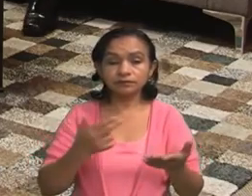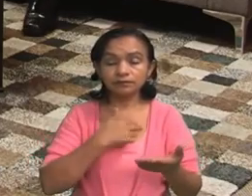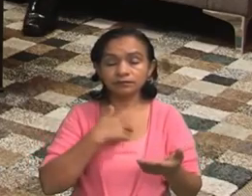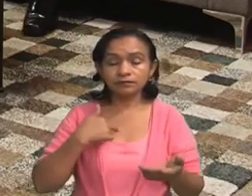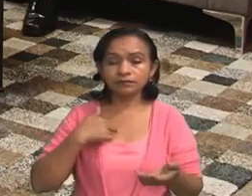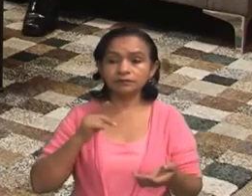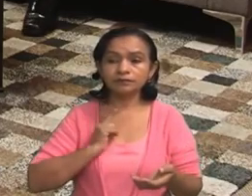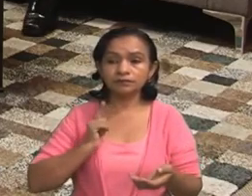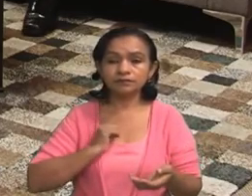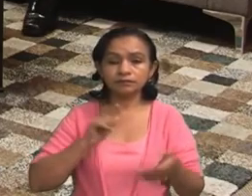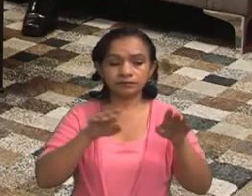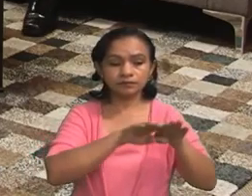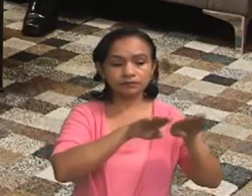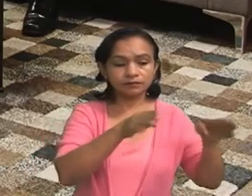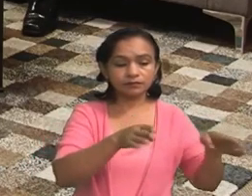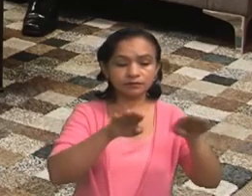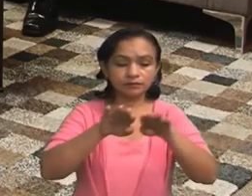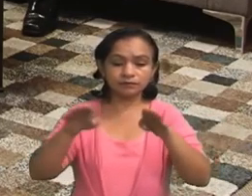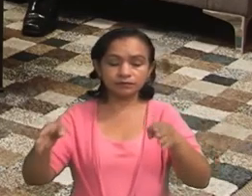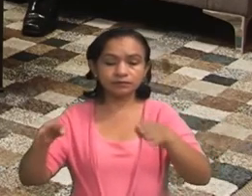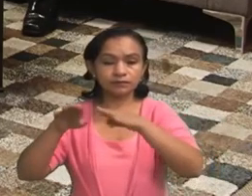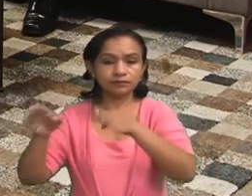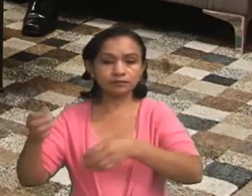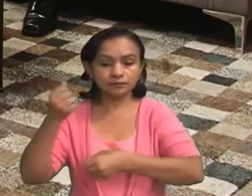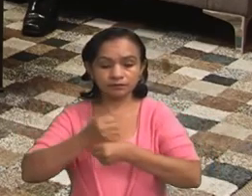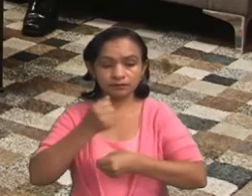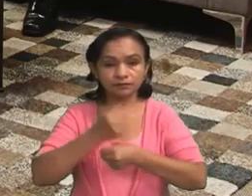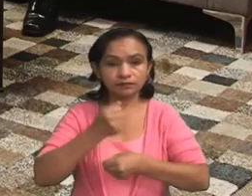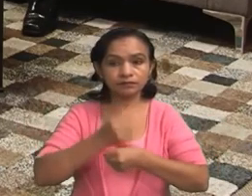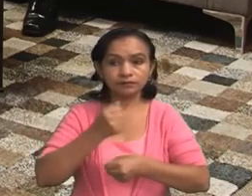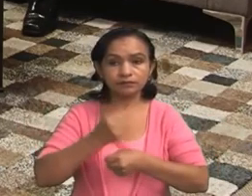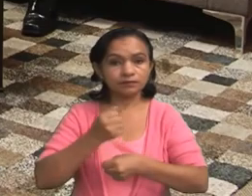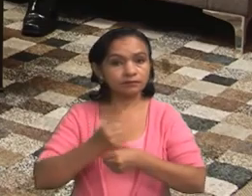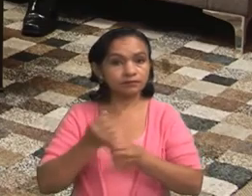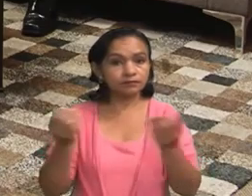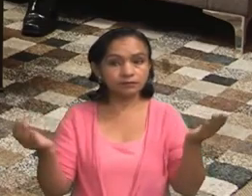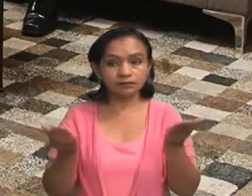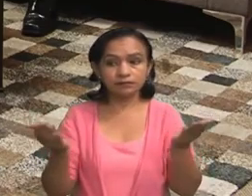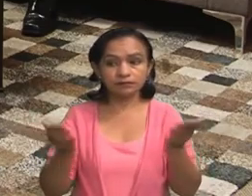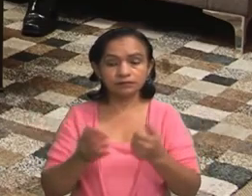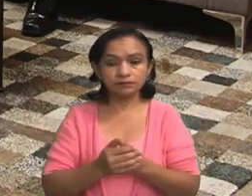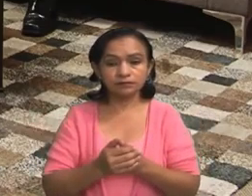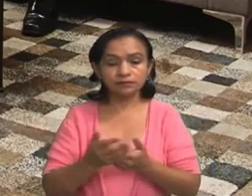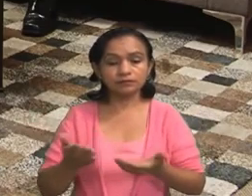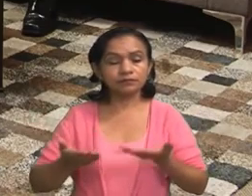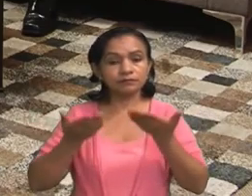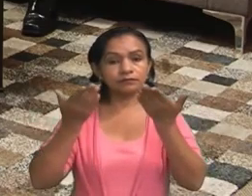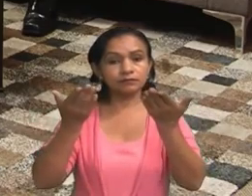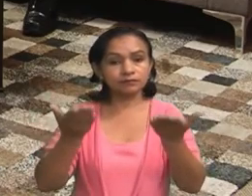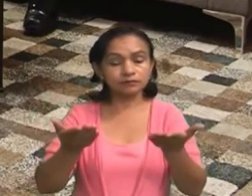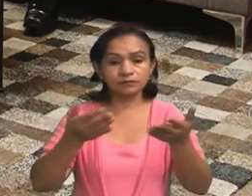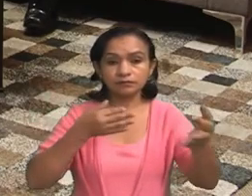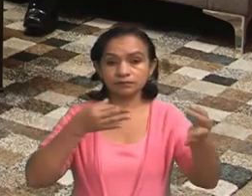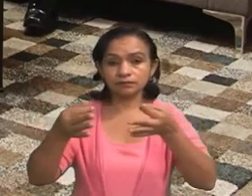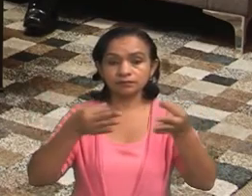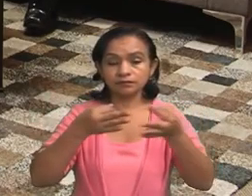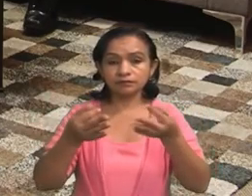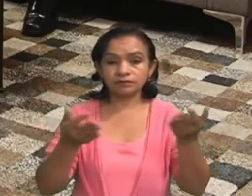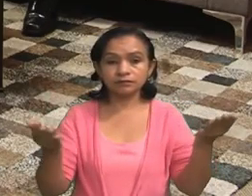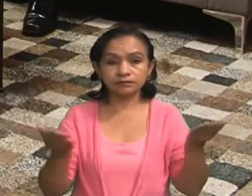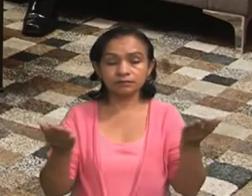tener mesas de trabajo. Esas mesas de trabajo no solamente son presentaciones, exposiciones,